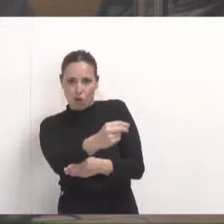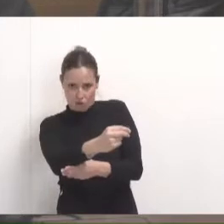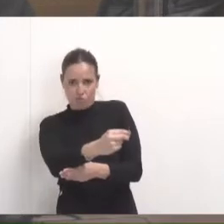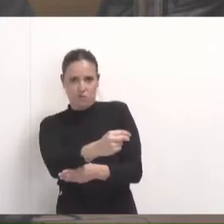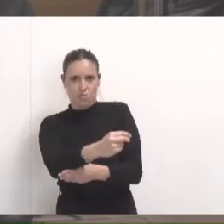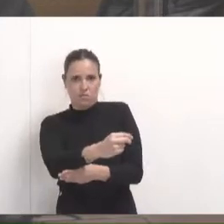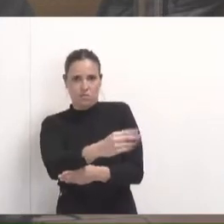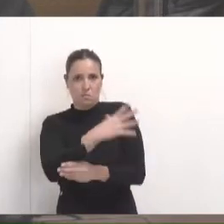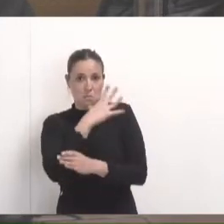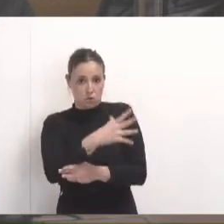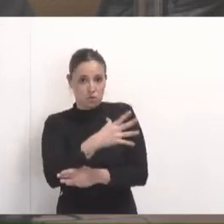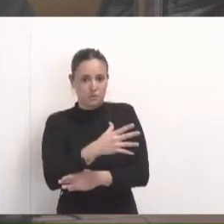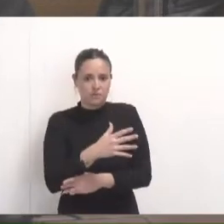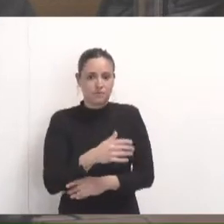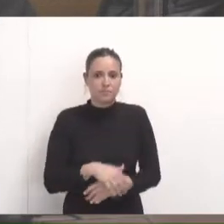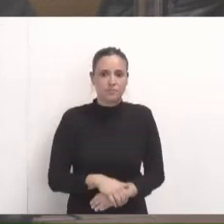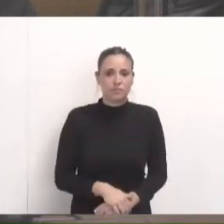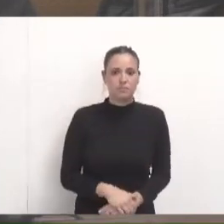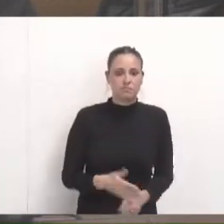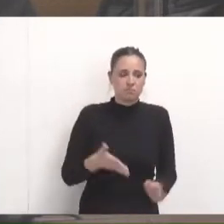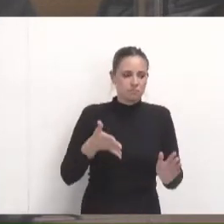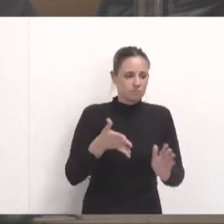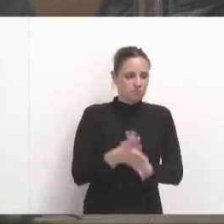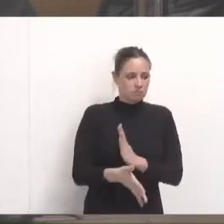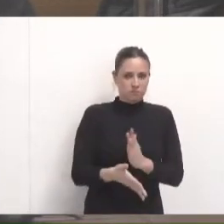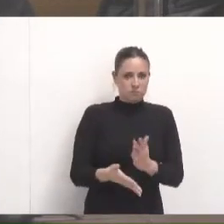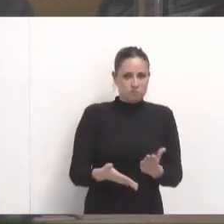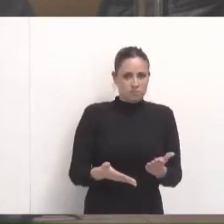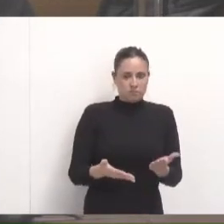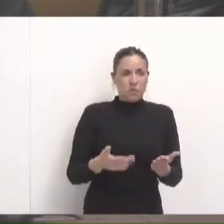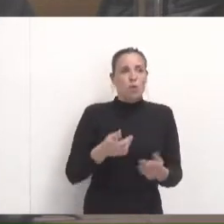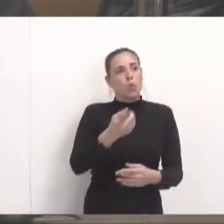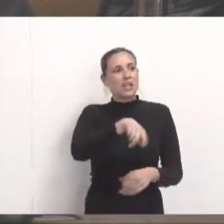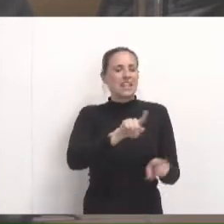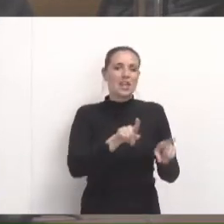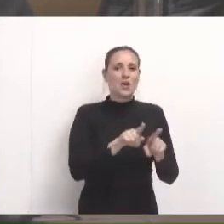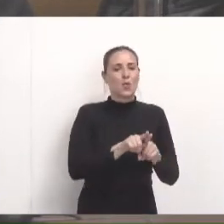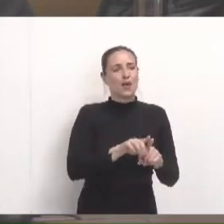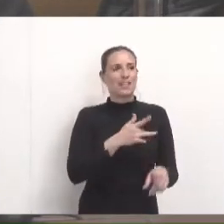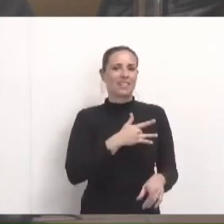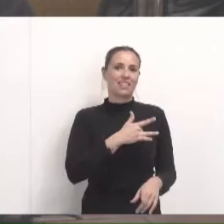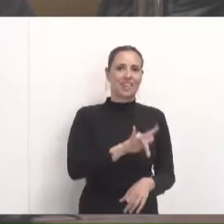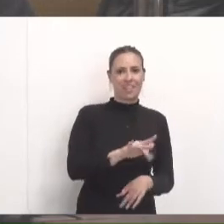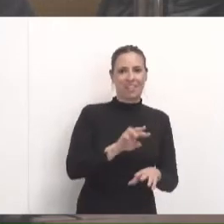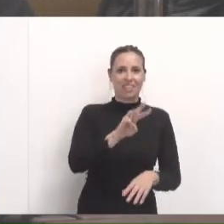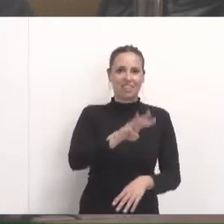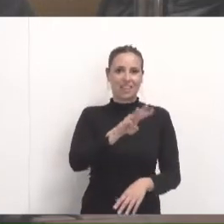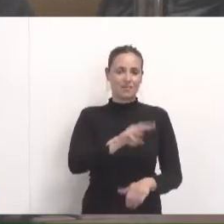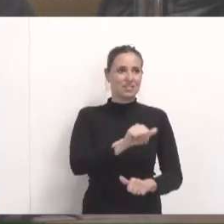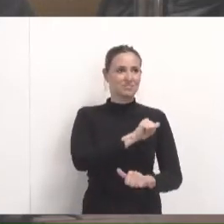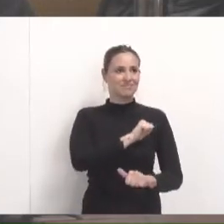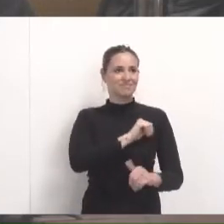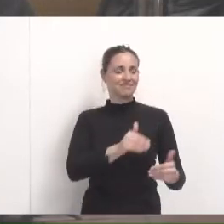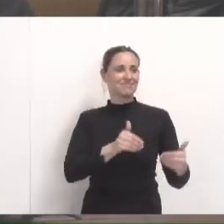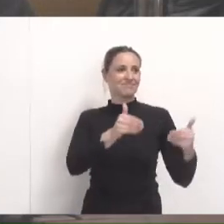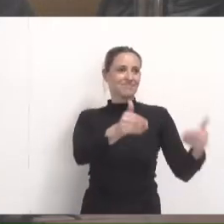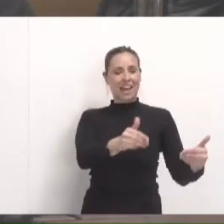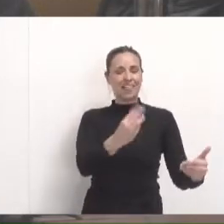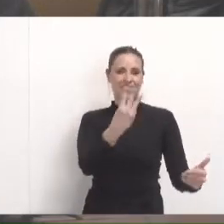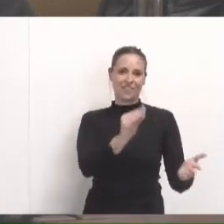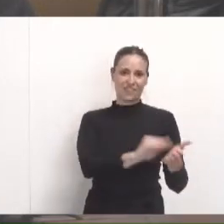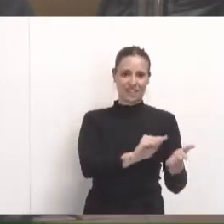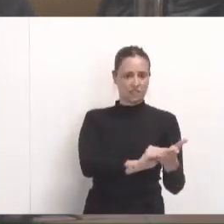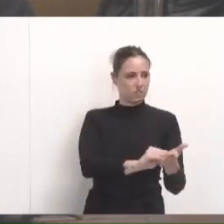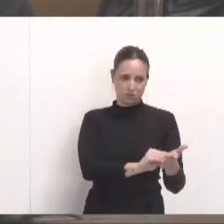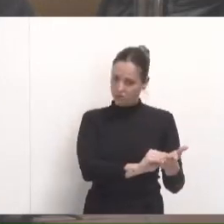Lo que está sobre la mesa no es que ustedes nos hagan el favor de mantener la moción durante tres meses, durante una tercera vez. Es que simplemente